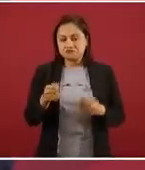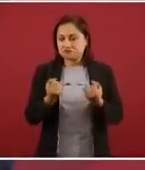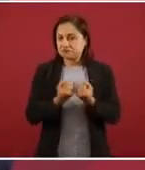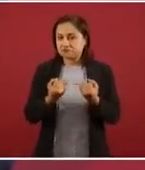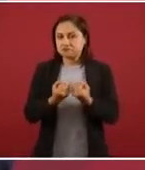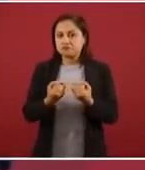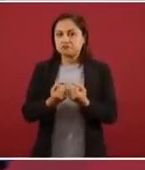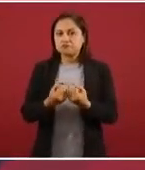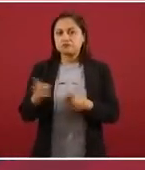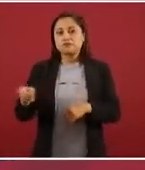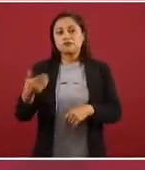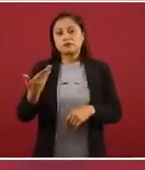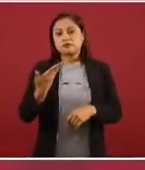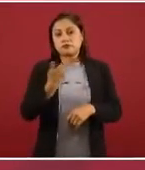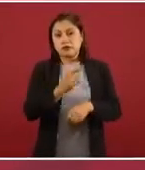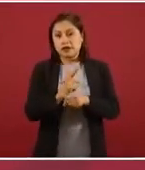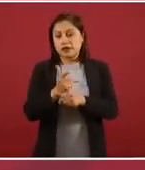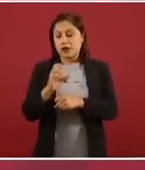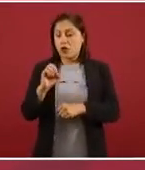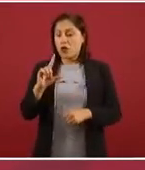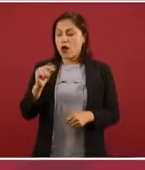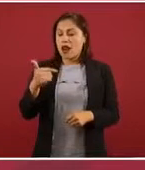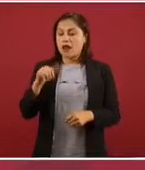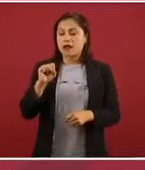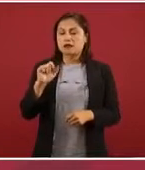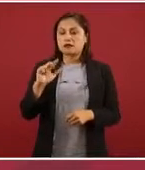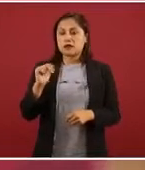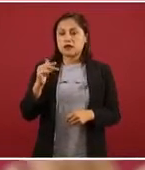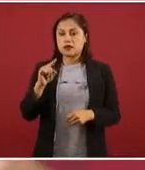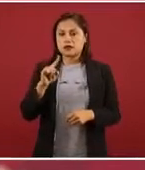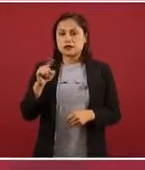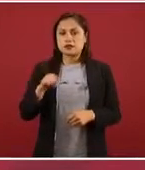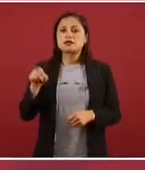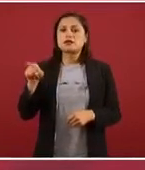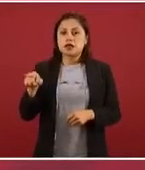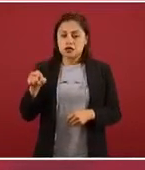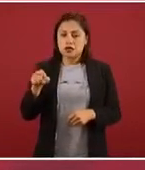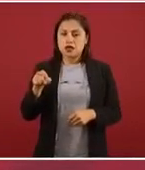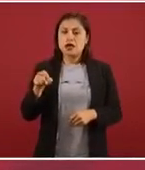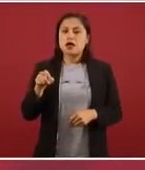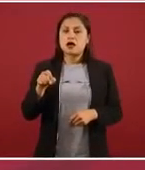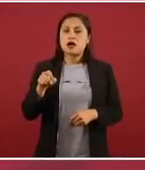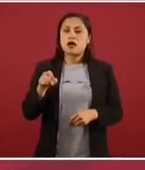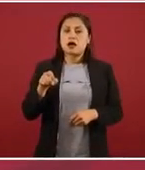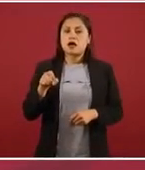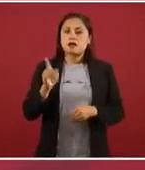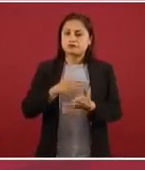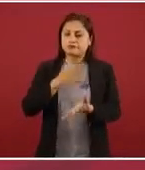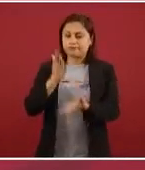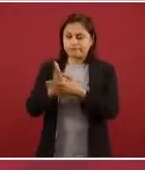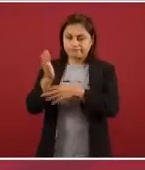le pedimos a la licenciada Olga Sánchez que lo analice y si